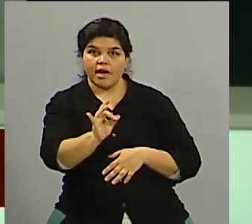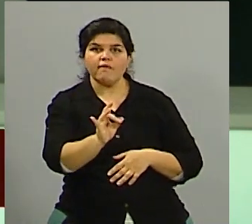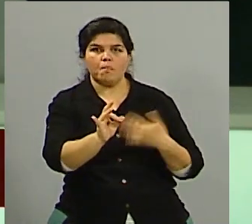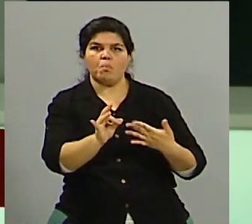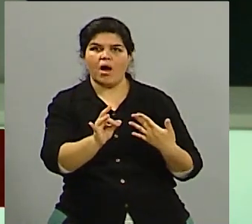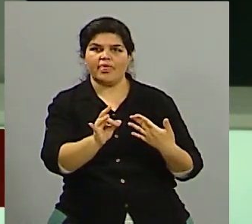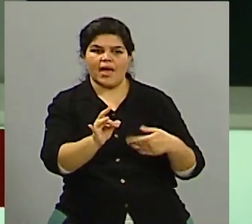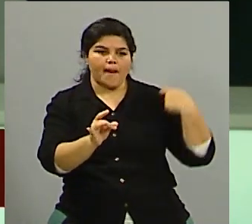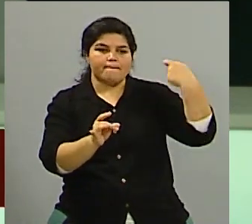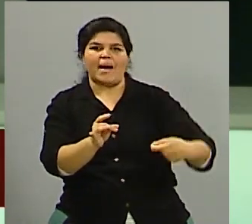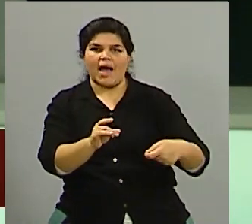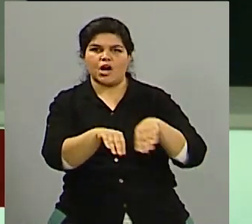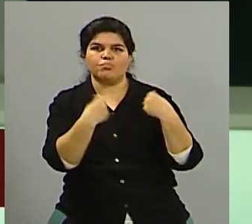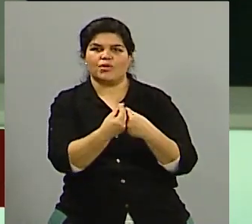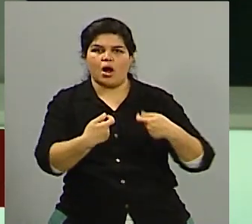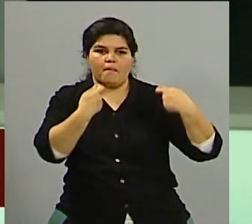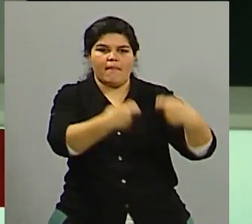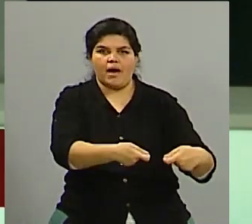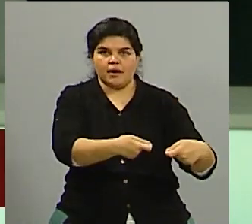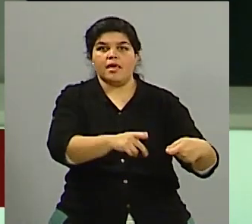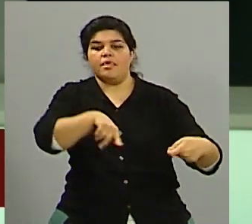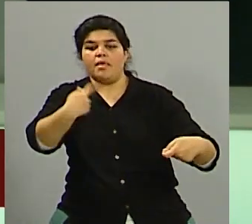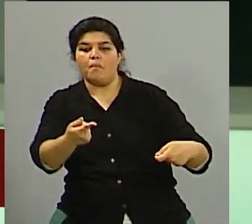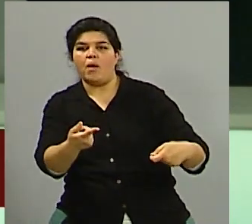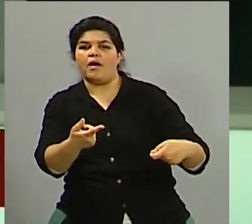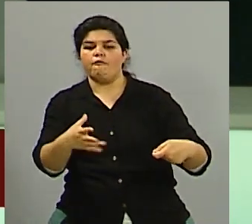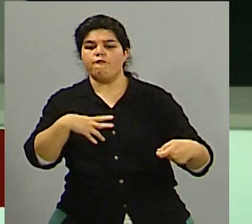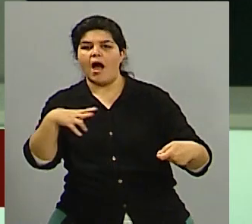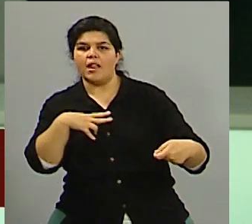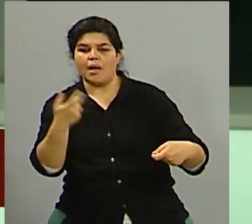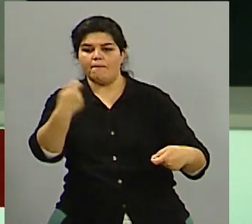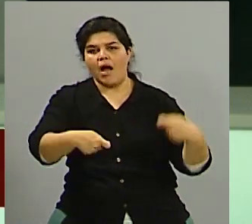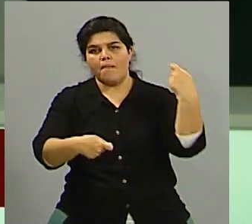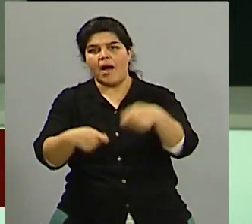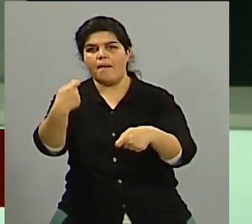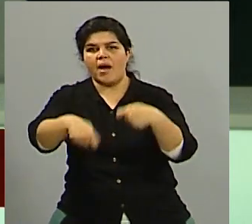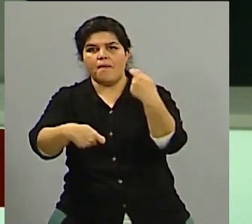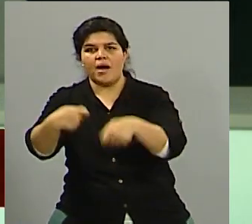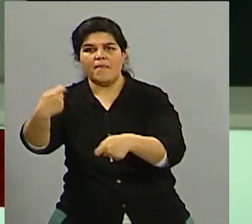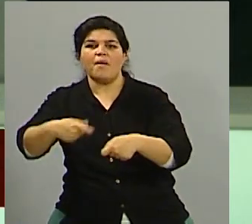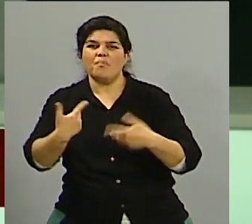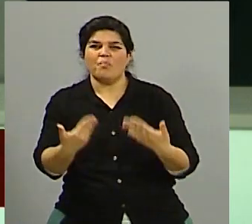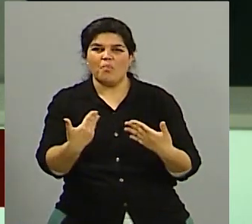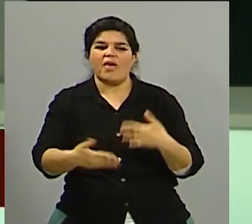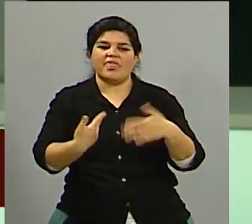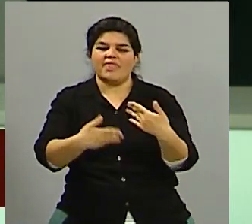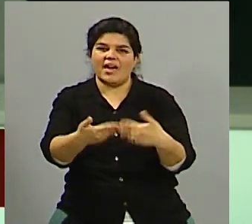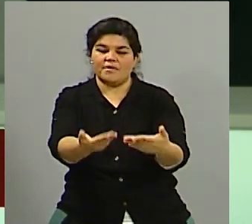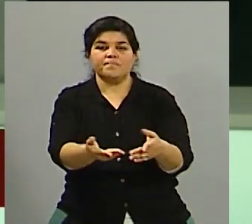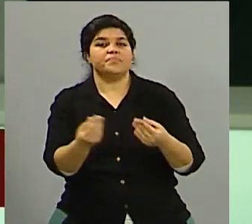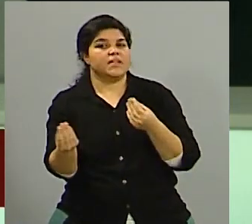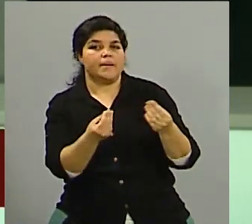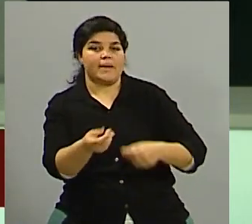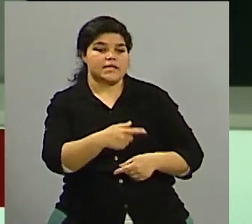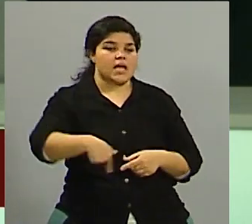cancelación anticipada, lo que permite, por un lado, una previsibilidad para esos trabajadores y trabajadoras de la